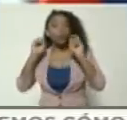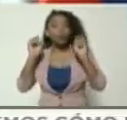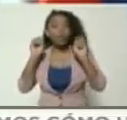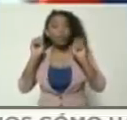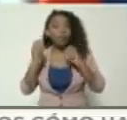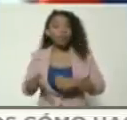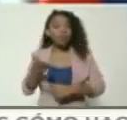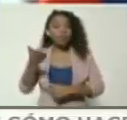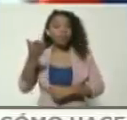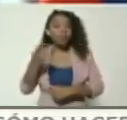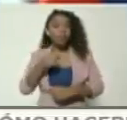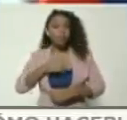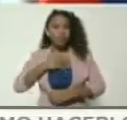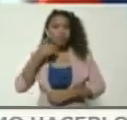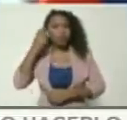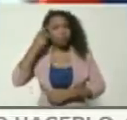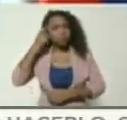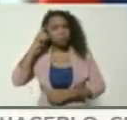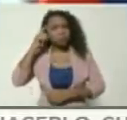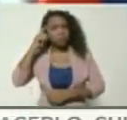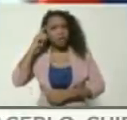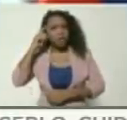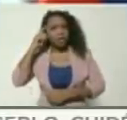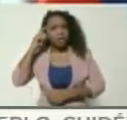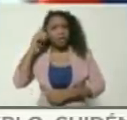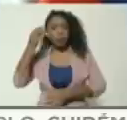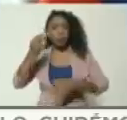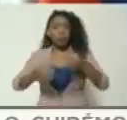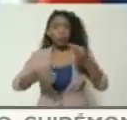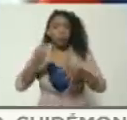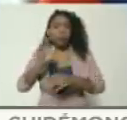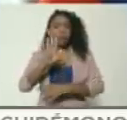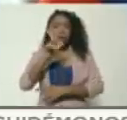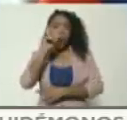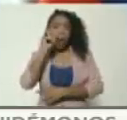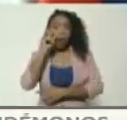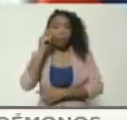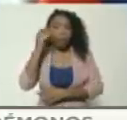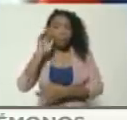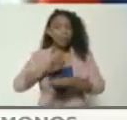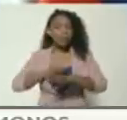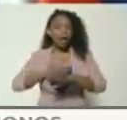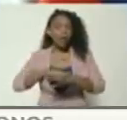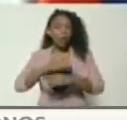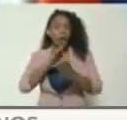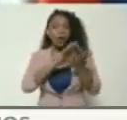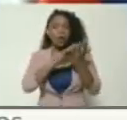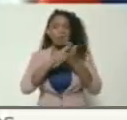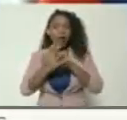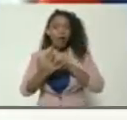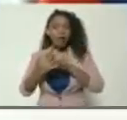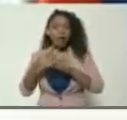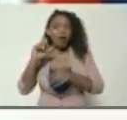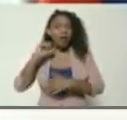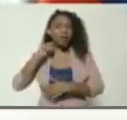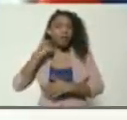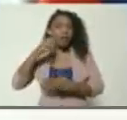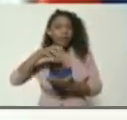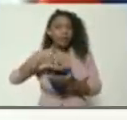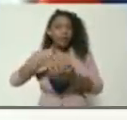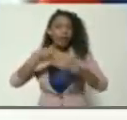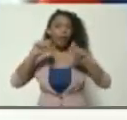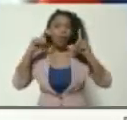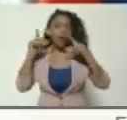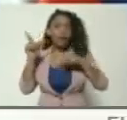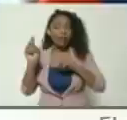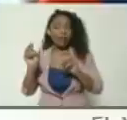relevantes, pudiera yo recordar el ajusticiamiento de 5 hombres ocurrido en el barrio El Limón, en el estado de La Guaira. Por este